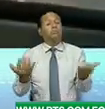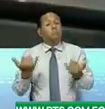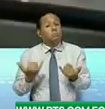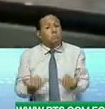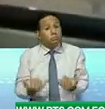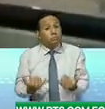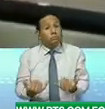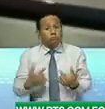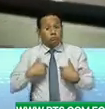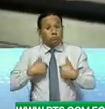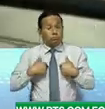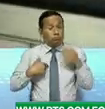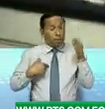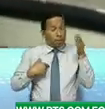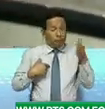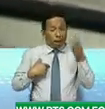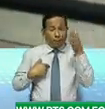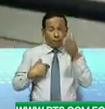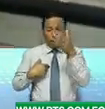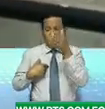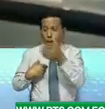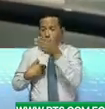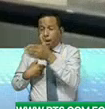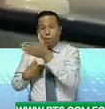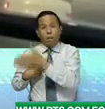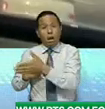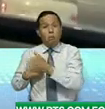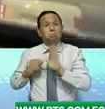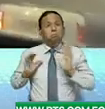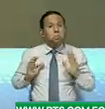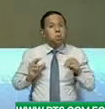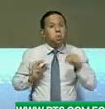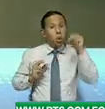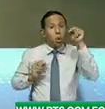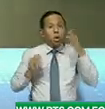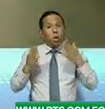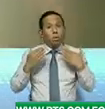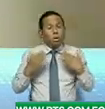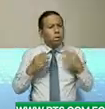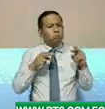el recorrido que hemos hecho por varios puntos principales del norte de Guayaquil, no